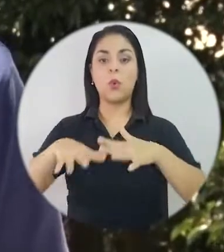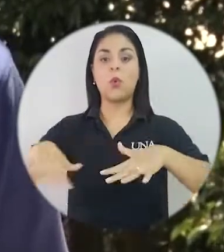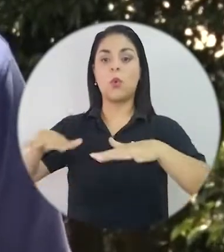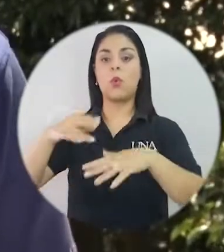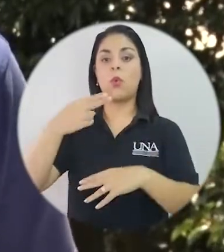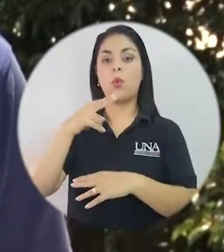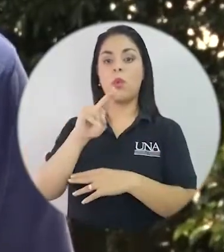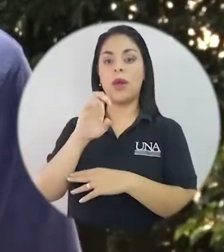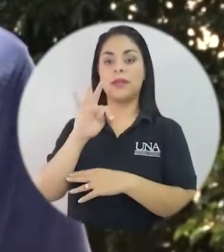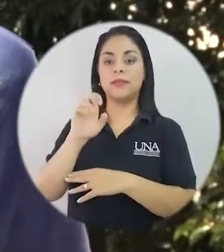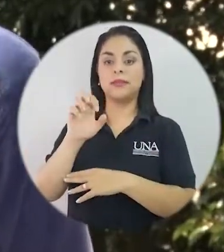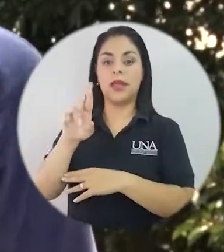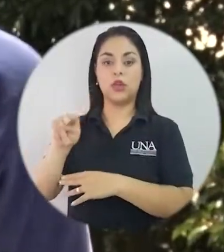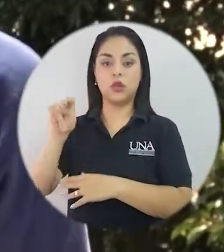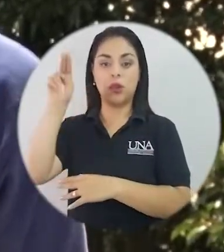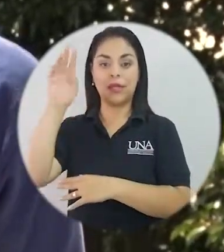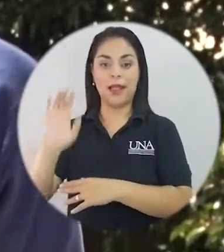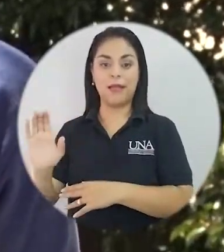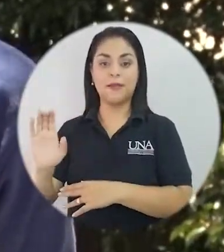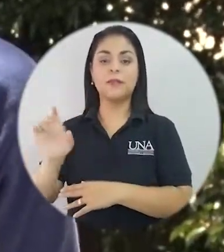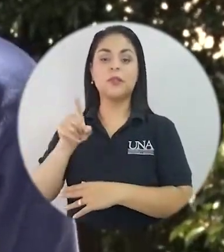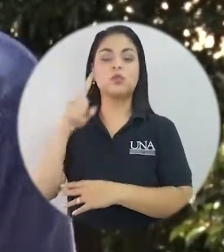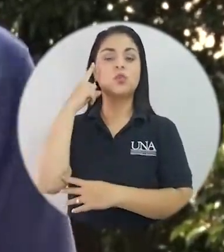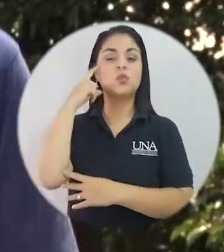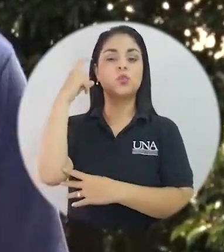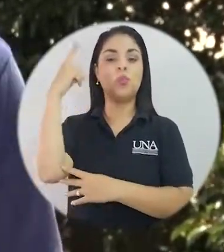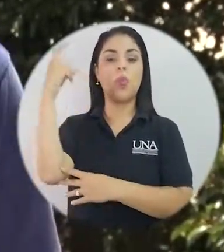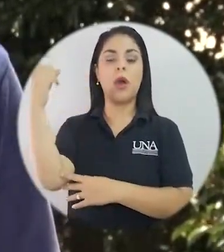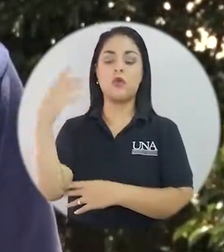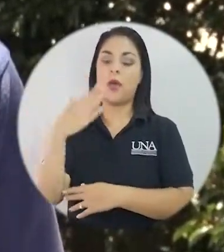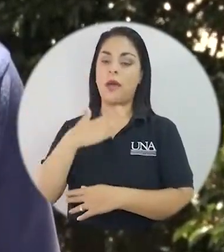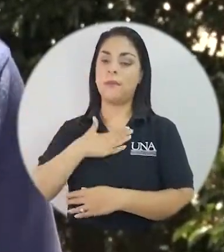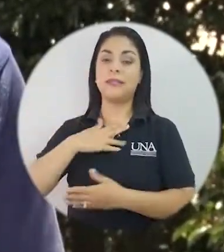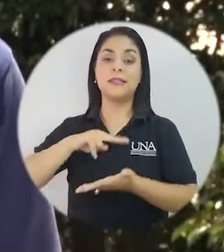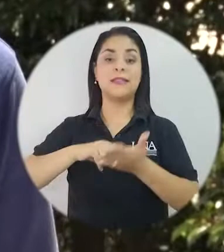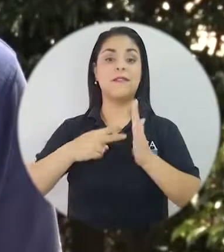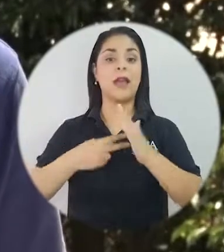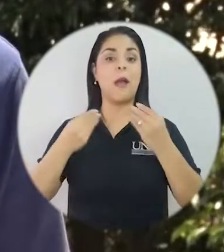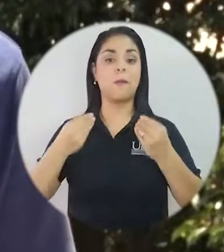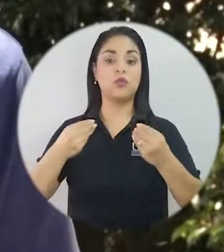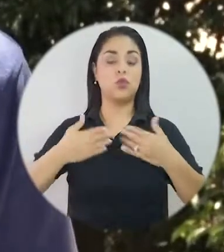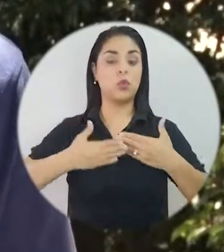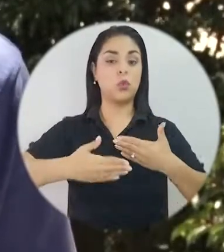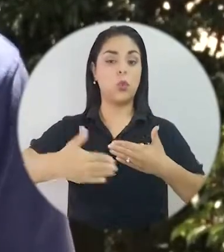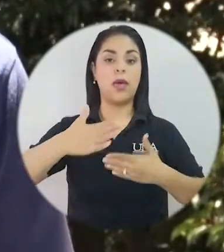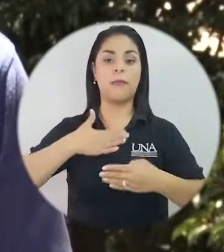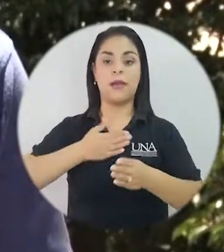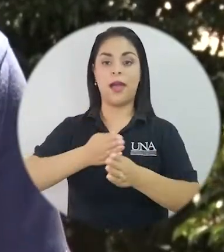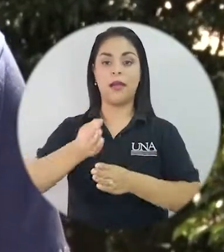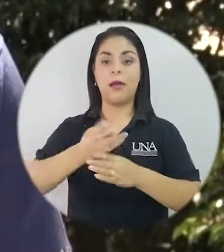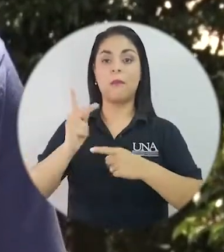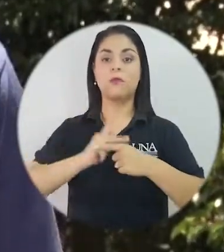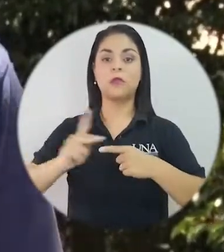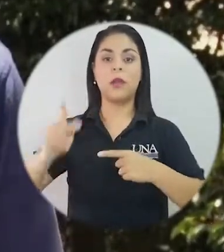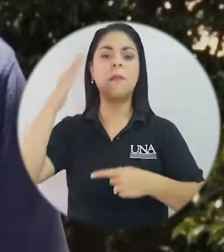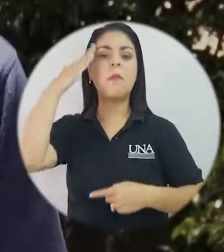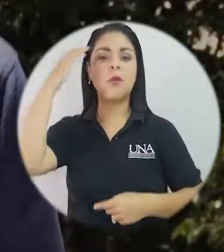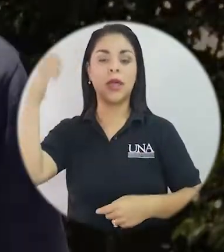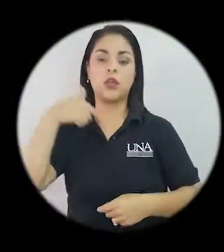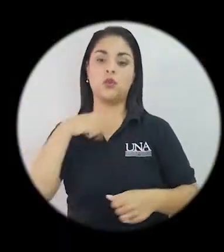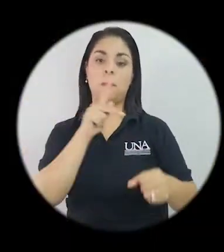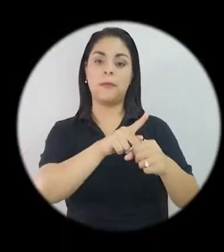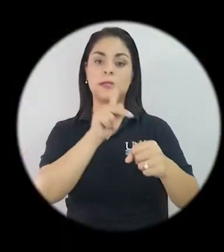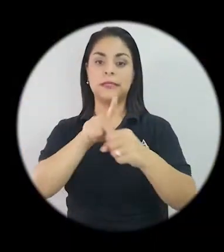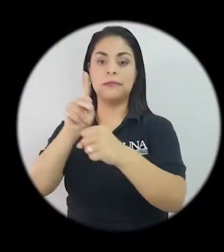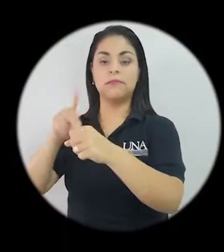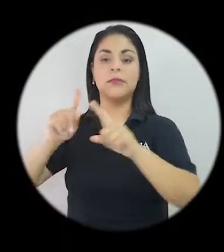Caribe. Significa mucho para mí porque es un sueño que he venido trabajando a lo largo de mi carrera profesional. Esto se da porque he participado en